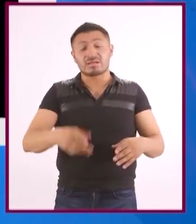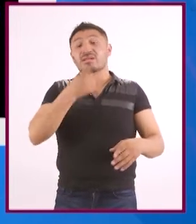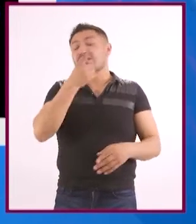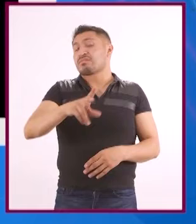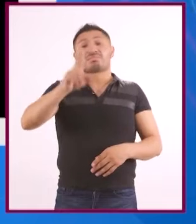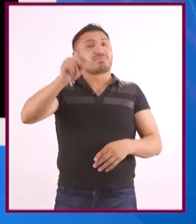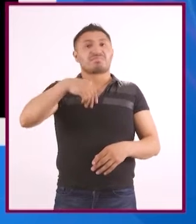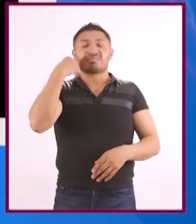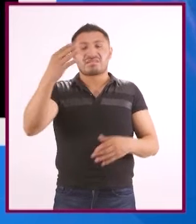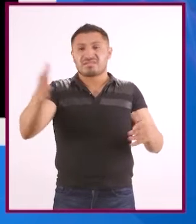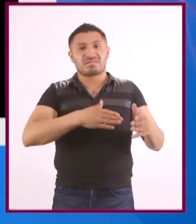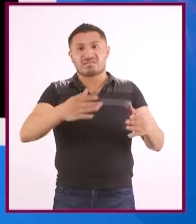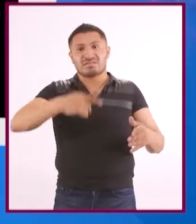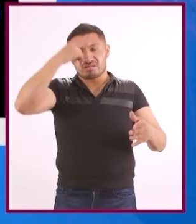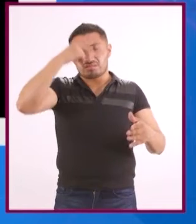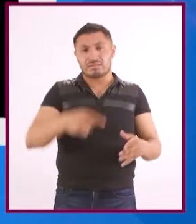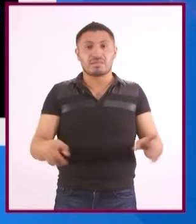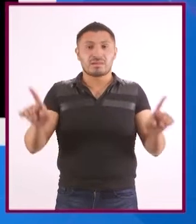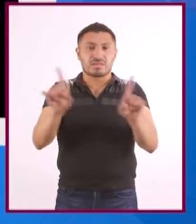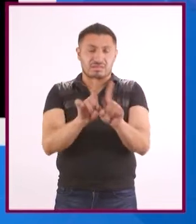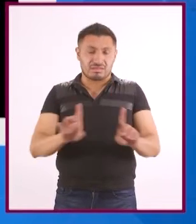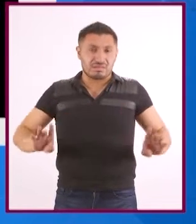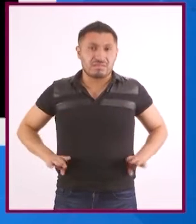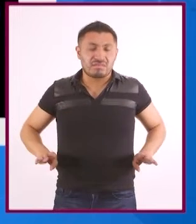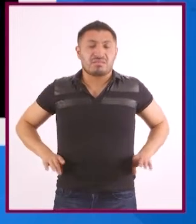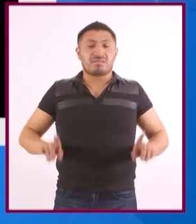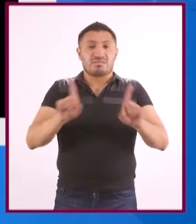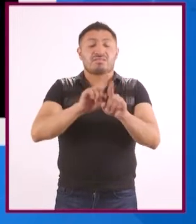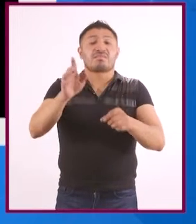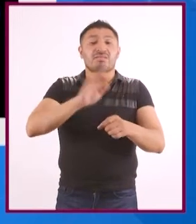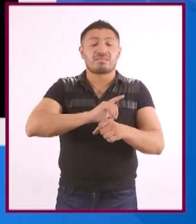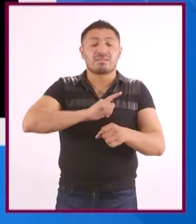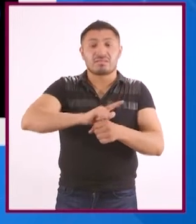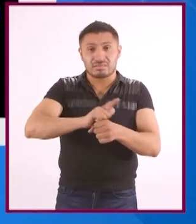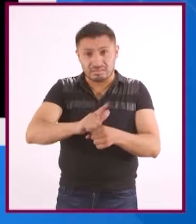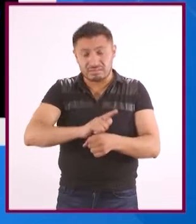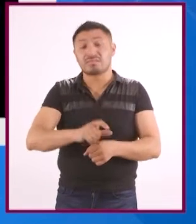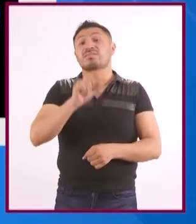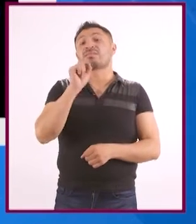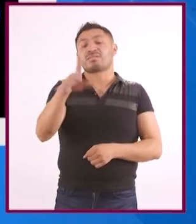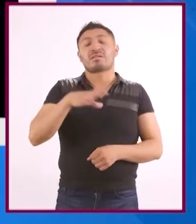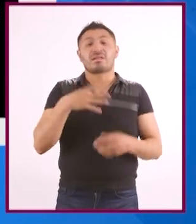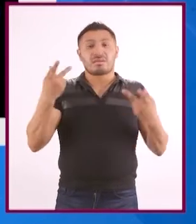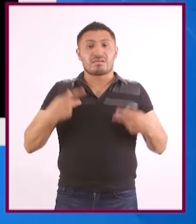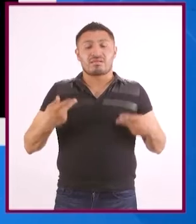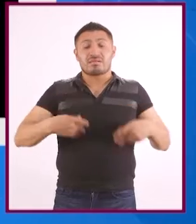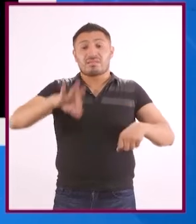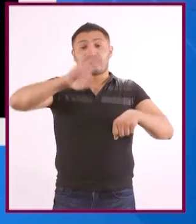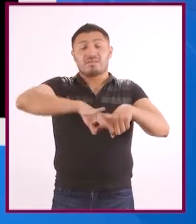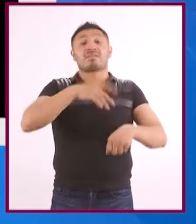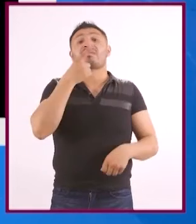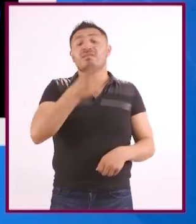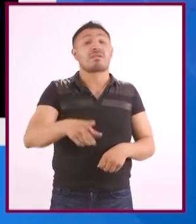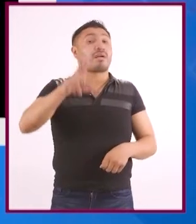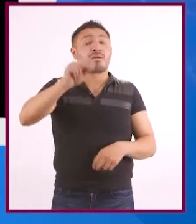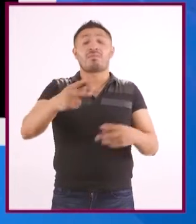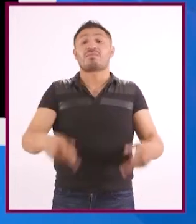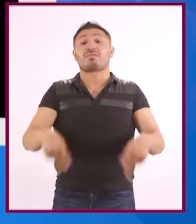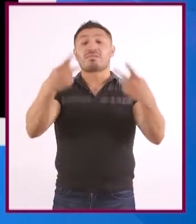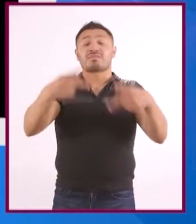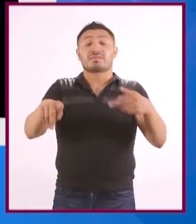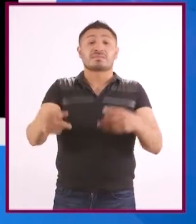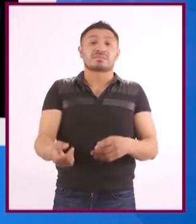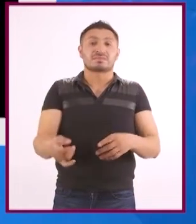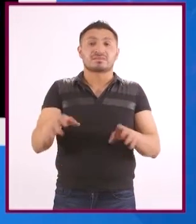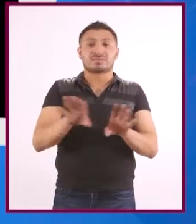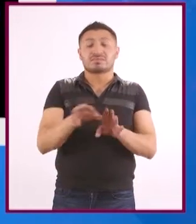un pastel de boda para una pareja homosexual, ¿no? También tenemos farmacéuticos que se niegan a vender